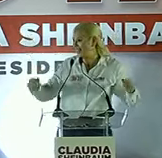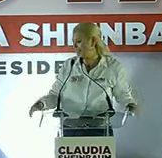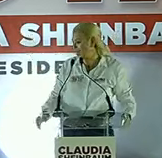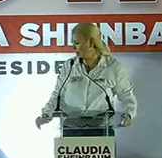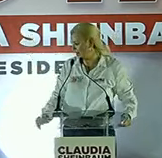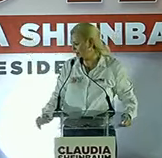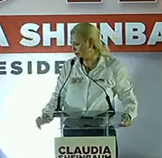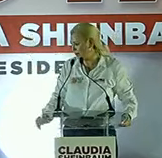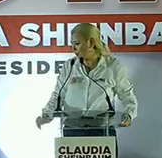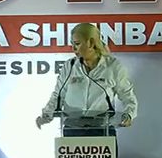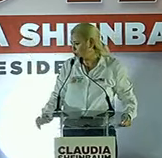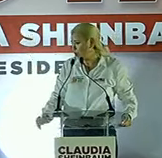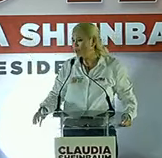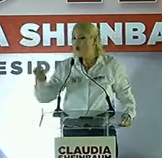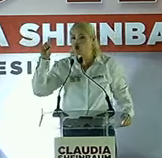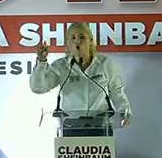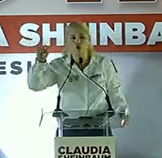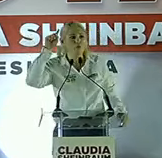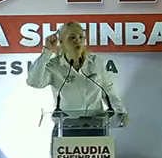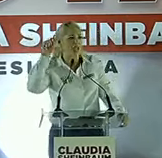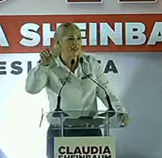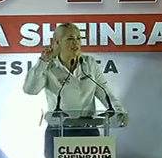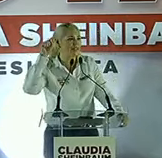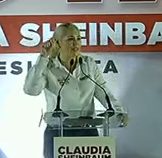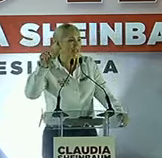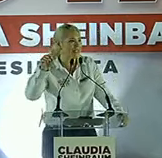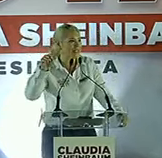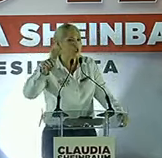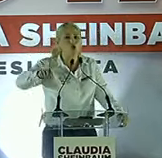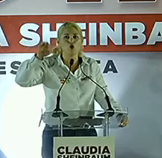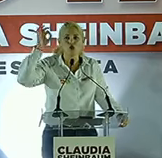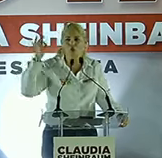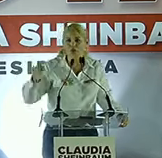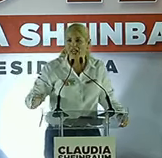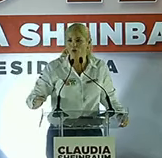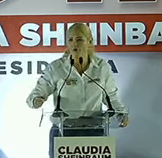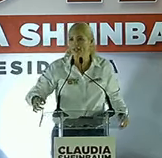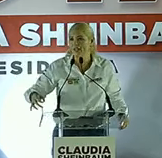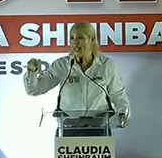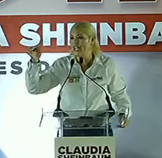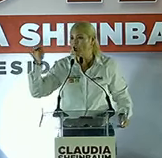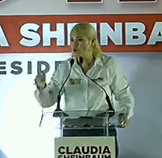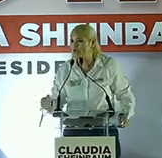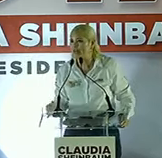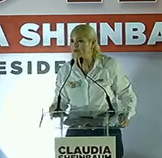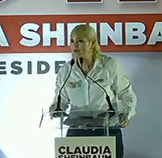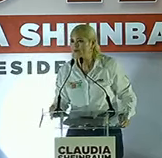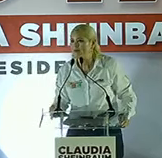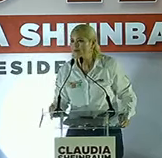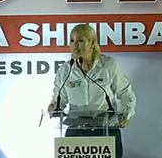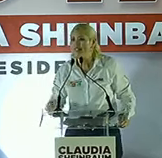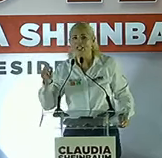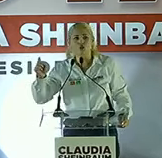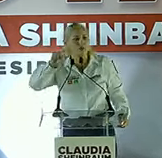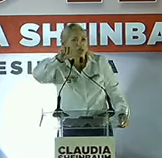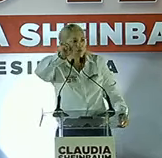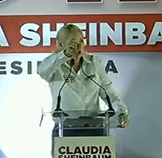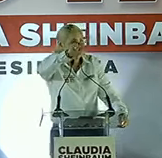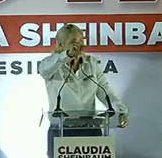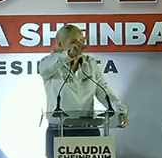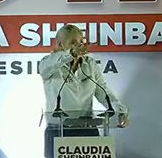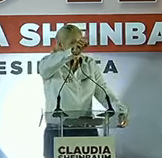energía baje cuando sus diputados federales nos votaron en contra Y eso